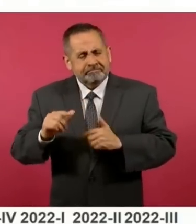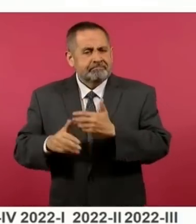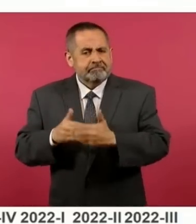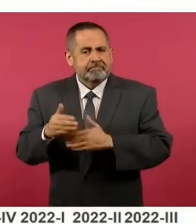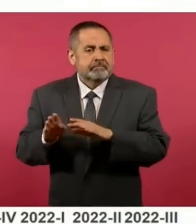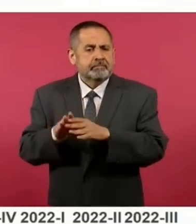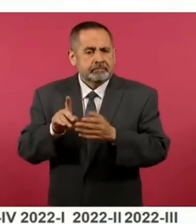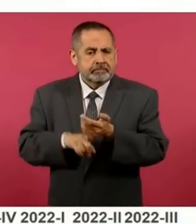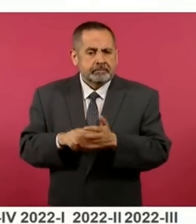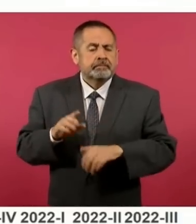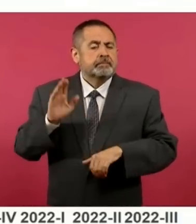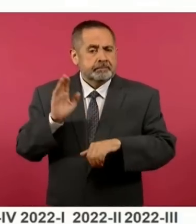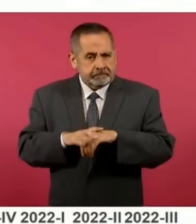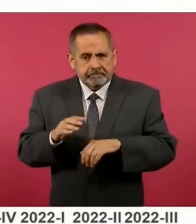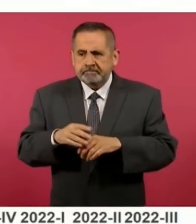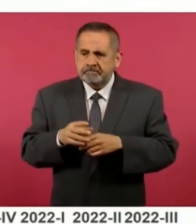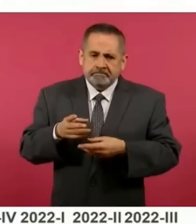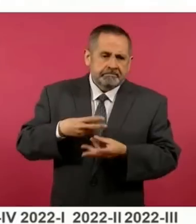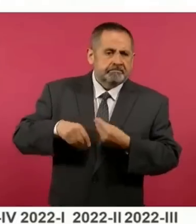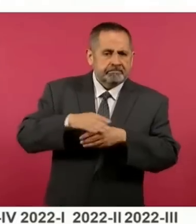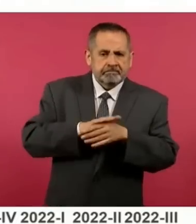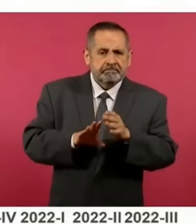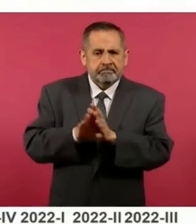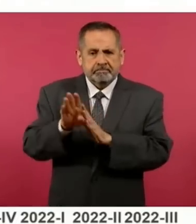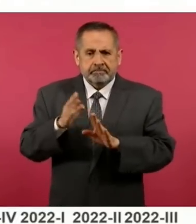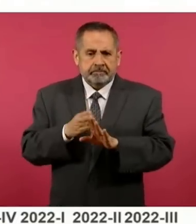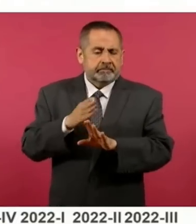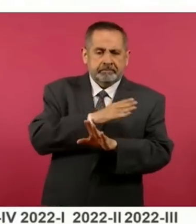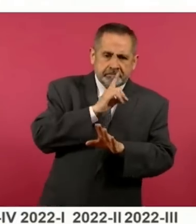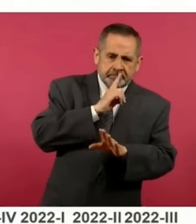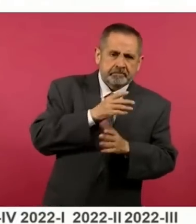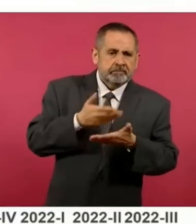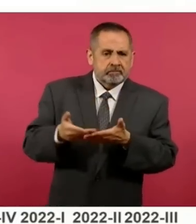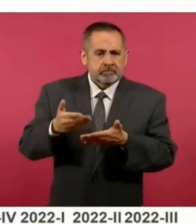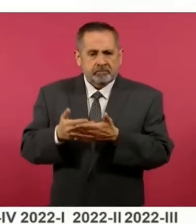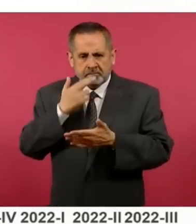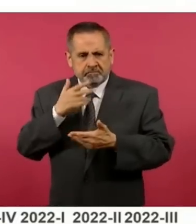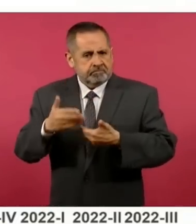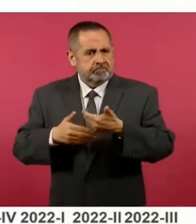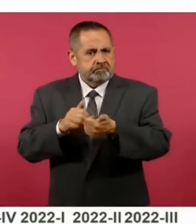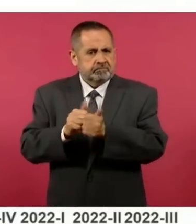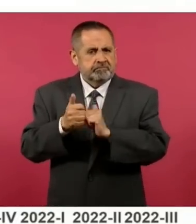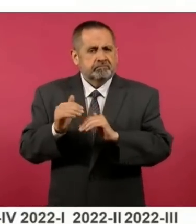Ya tenemos más crecimiento que antes que la pandemia.